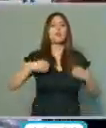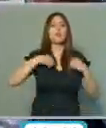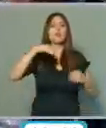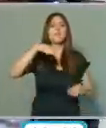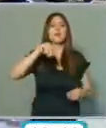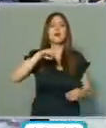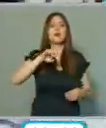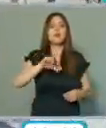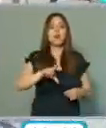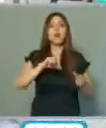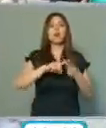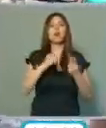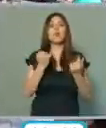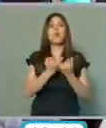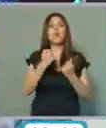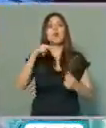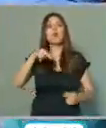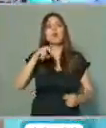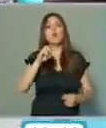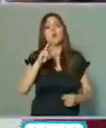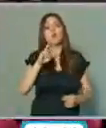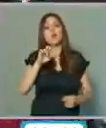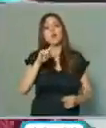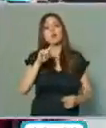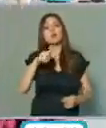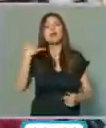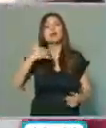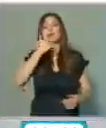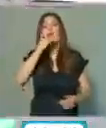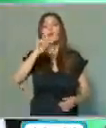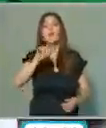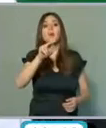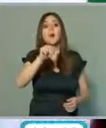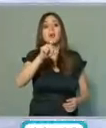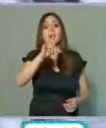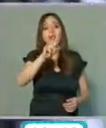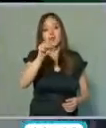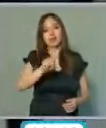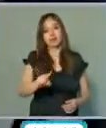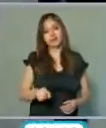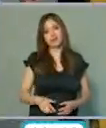novelista Juan Díaz Covarrubias. Véngase.